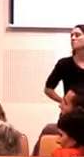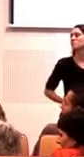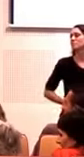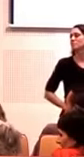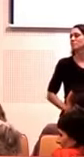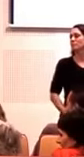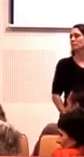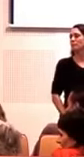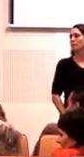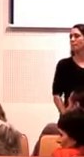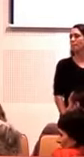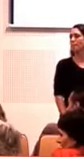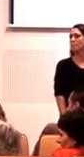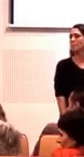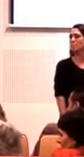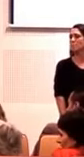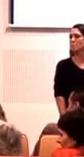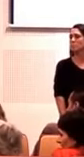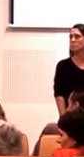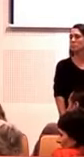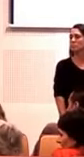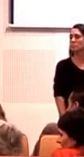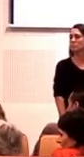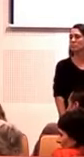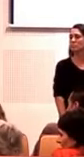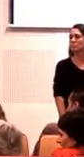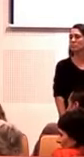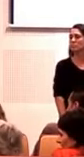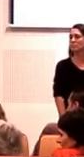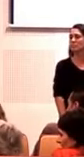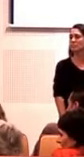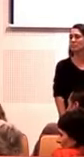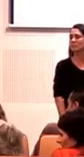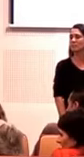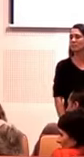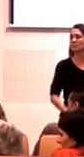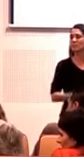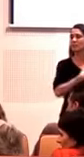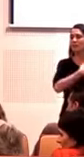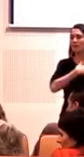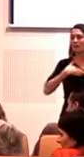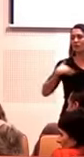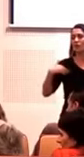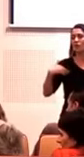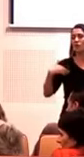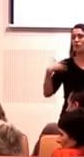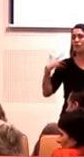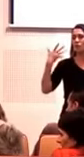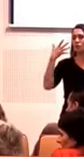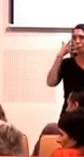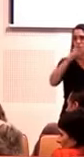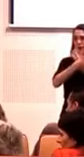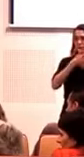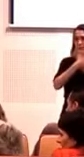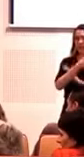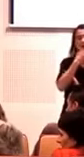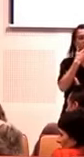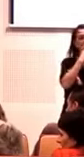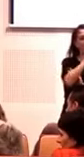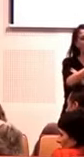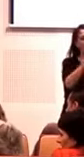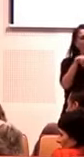Hola, vale, sí. Que al respecto sí que quería comentar que hay una, no sé si llamarlo asociación, bueno, es un grupo de